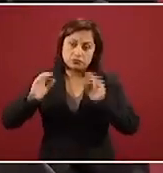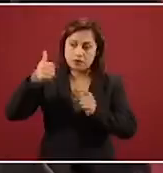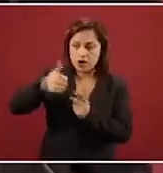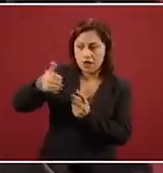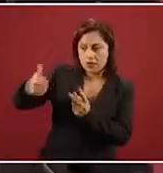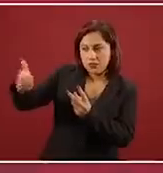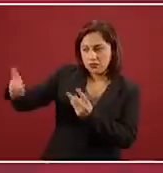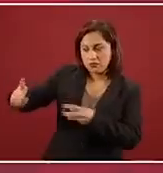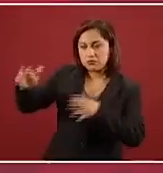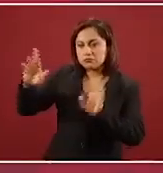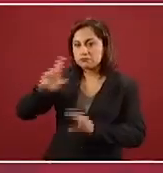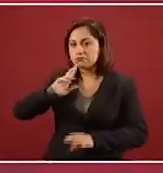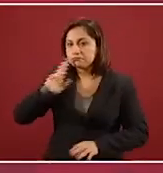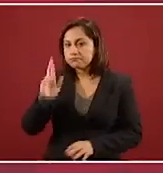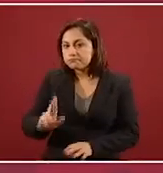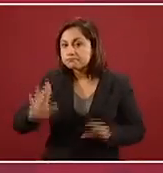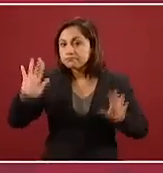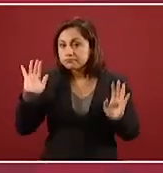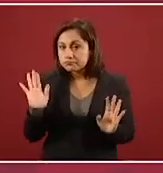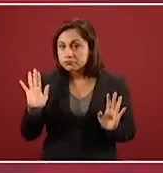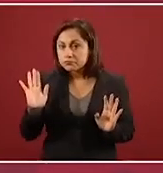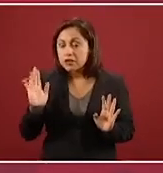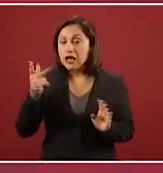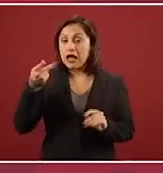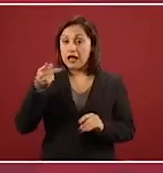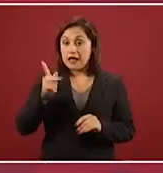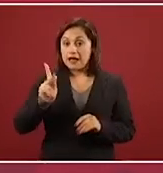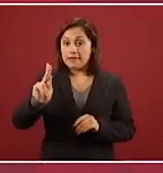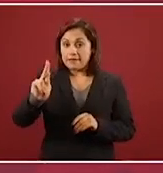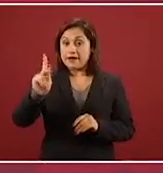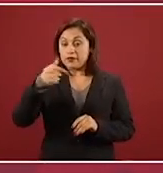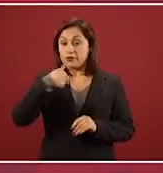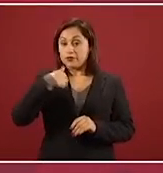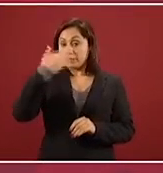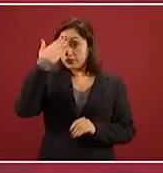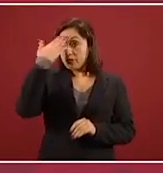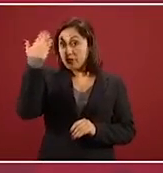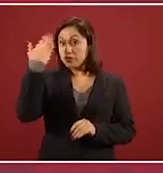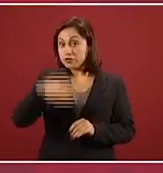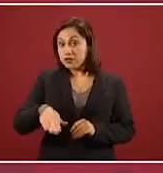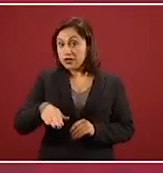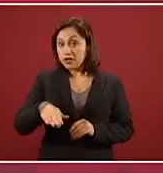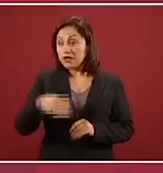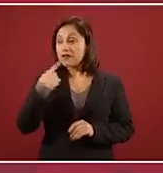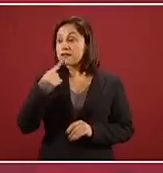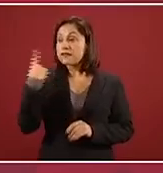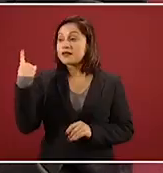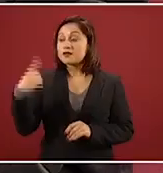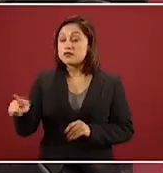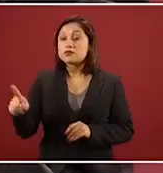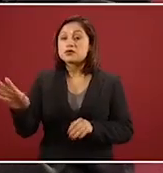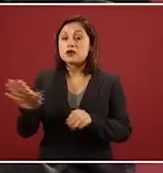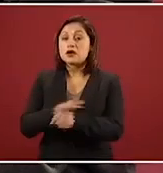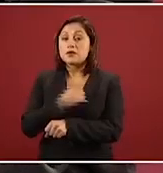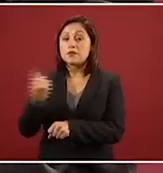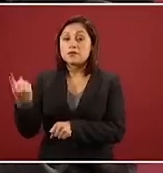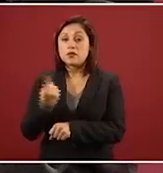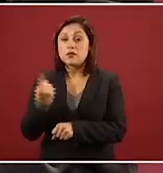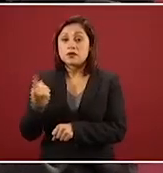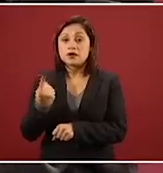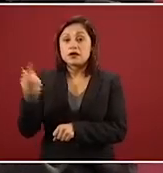que la denuncia que se presentó fue por su